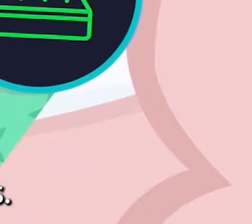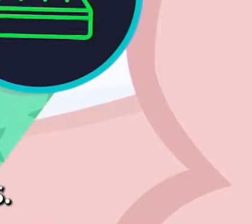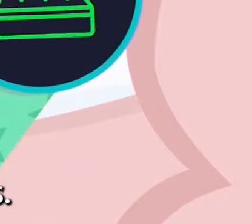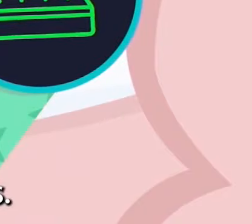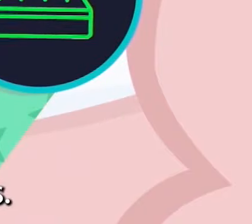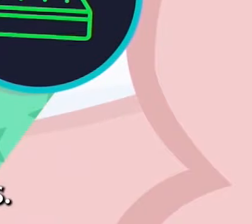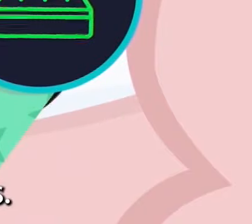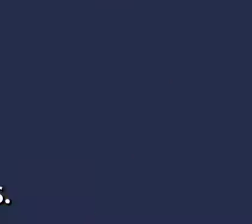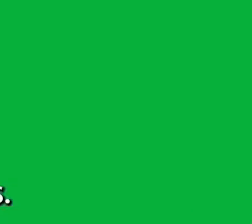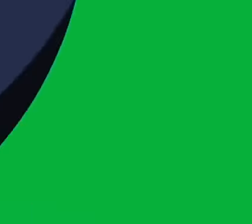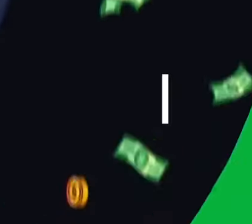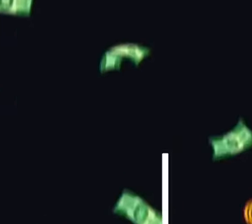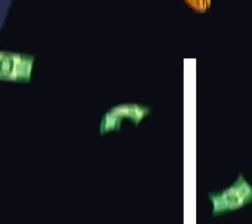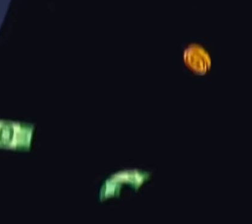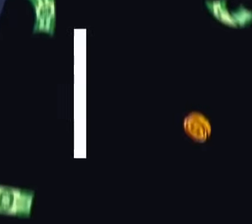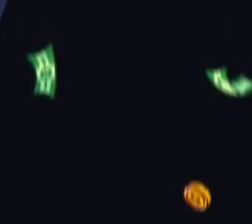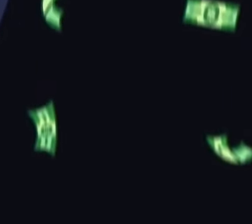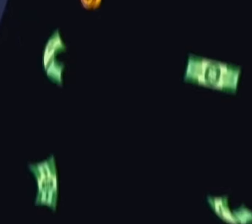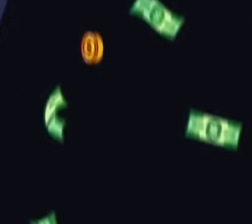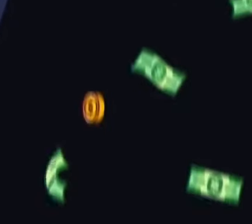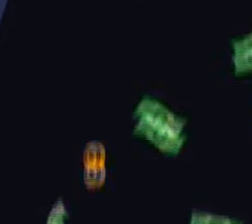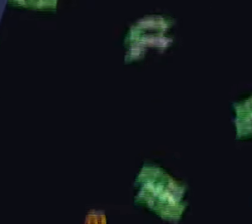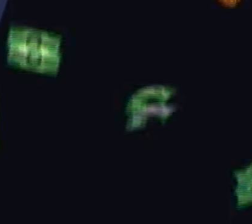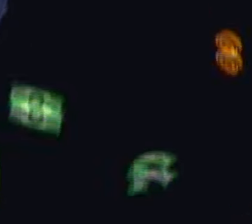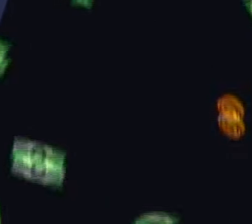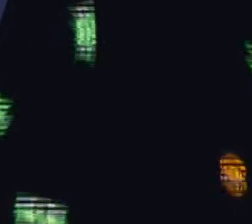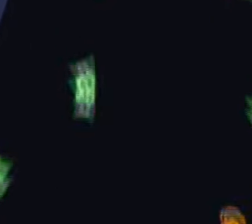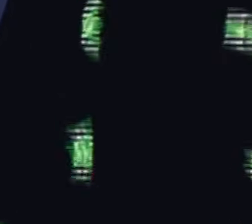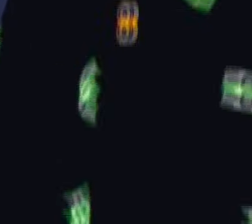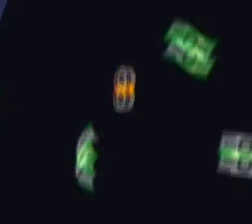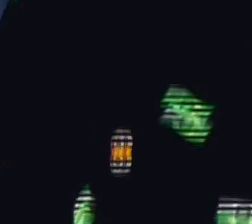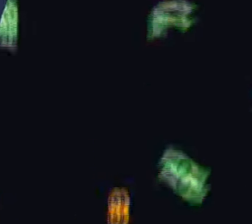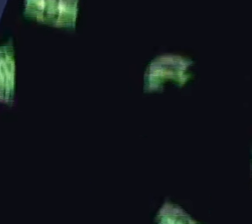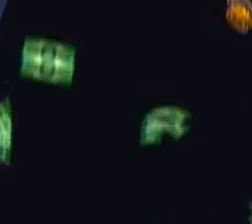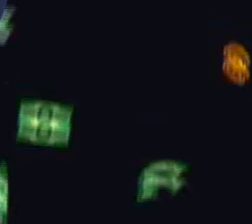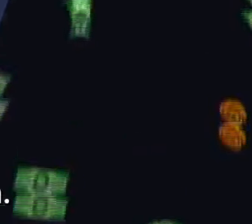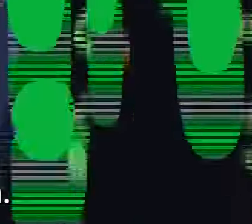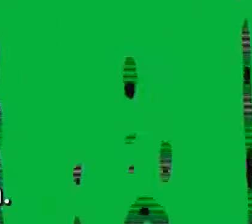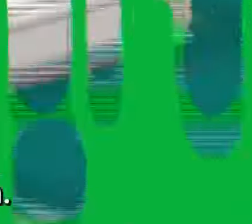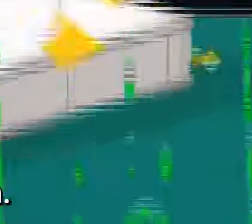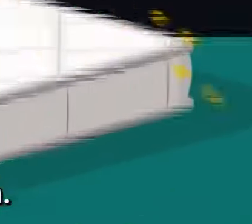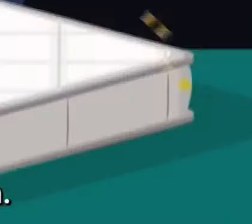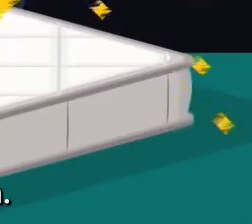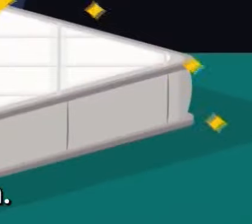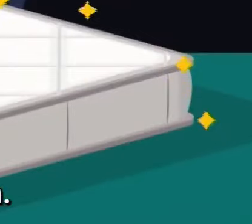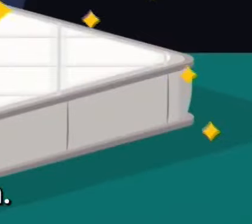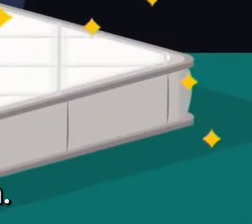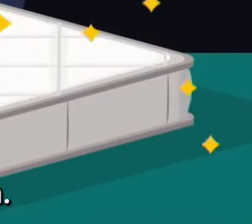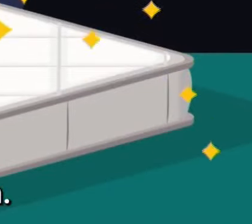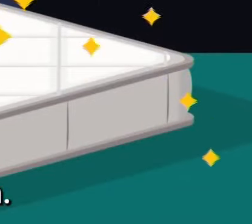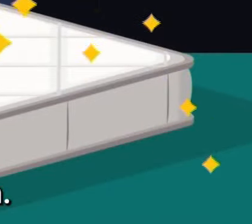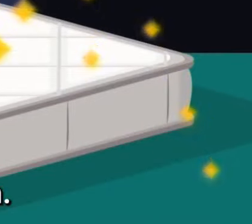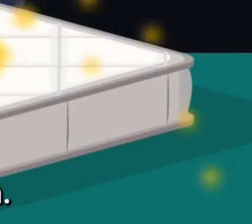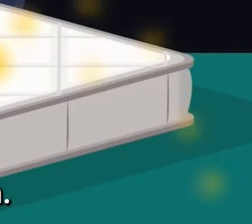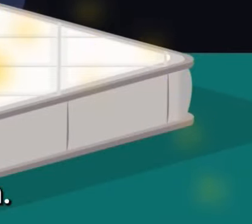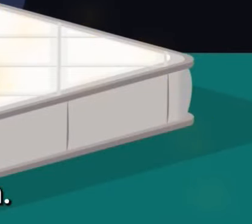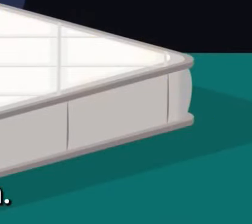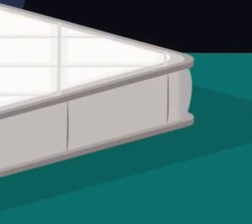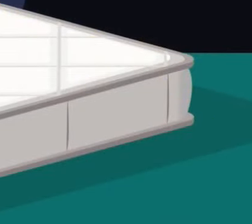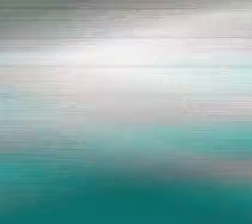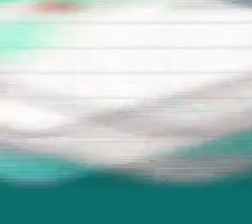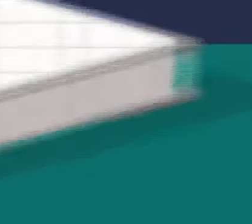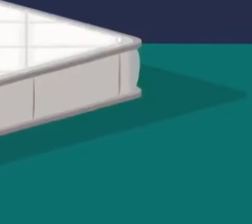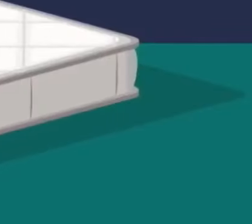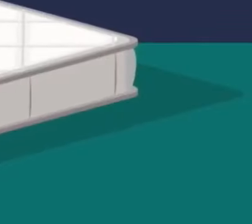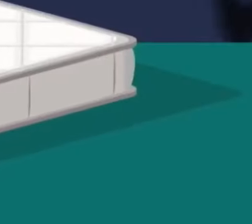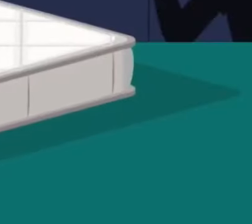nuestros gustos y necesidades. Eso puede ocasionar que Marta ahorre o más bien gaste mucho dinero en un nuevo